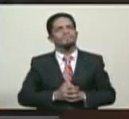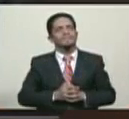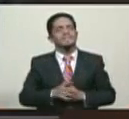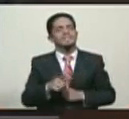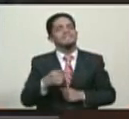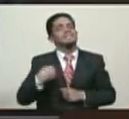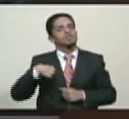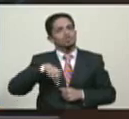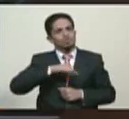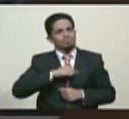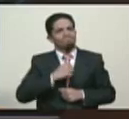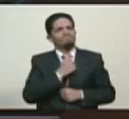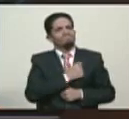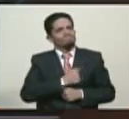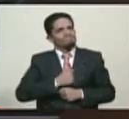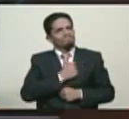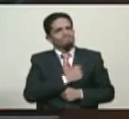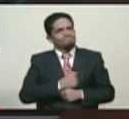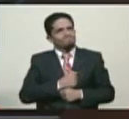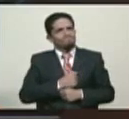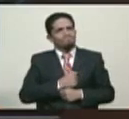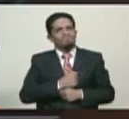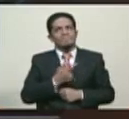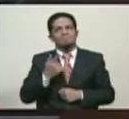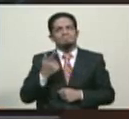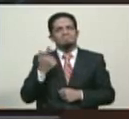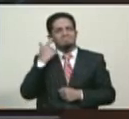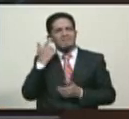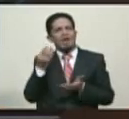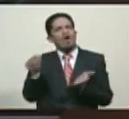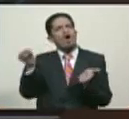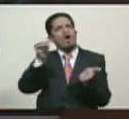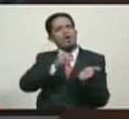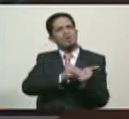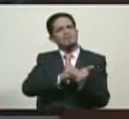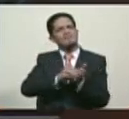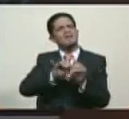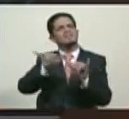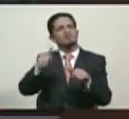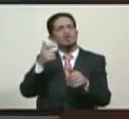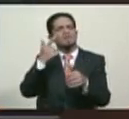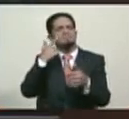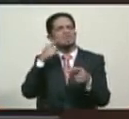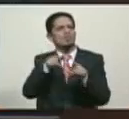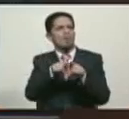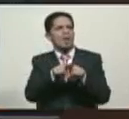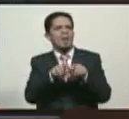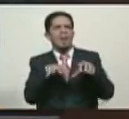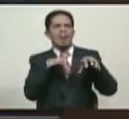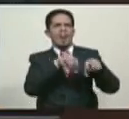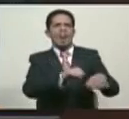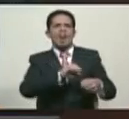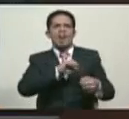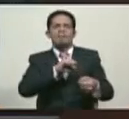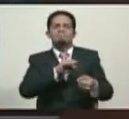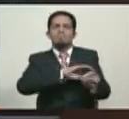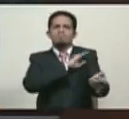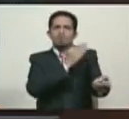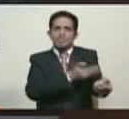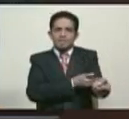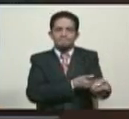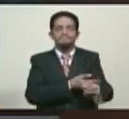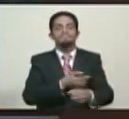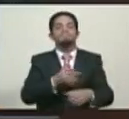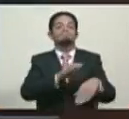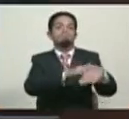Lamentamos que se reediten criterios del pasado para asaltar el poder político por la fuerza. Hacemos un llamado a